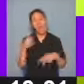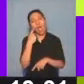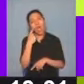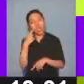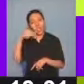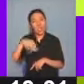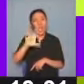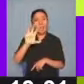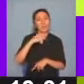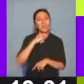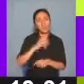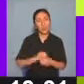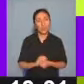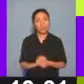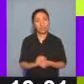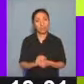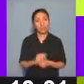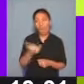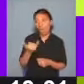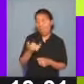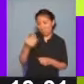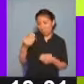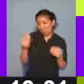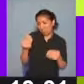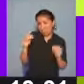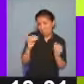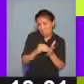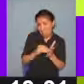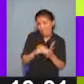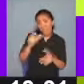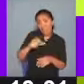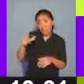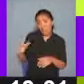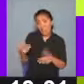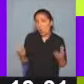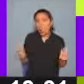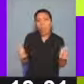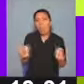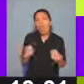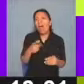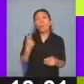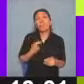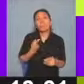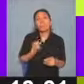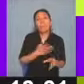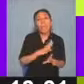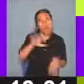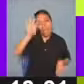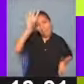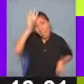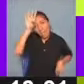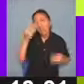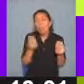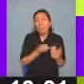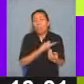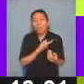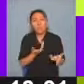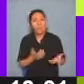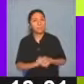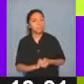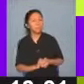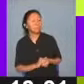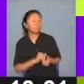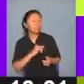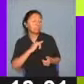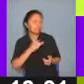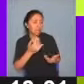provincia se ve más gente que que llega digo va para el norte para la quebrada Cuál es el destino más más elegido más o menos por la gente y